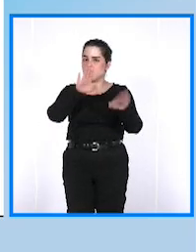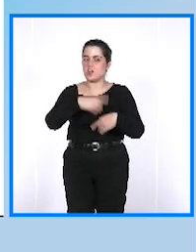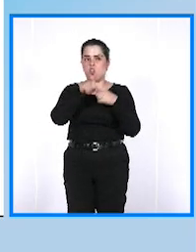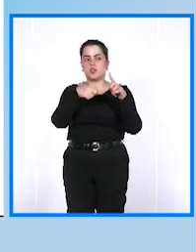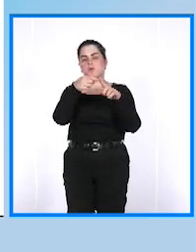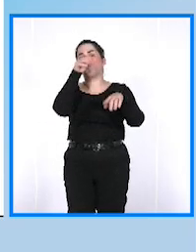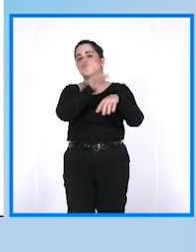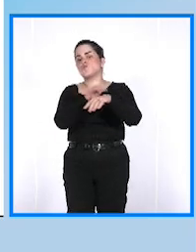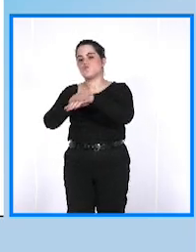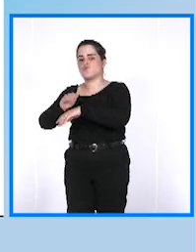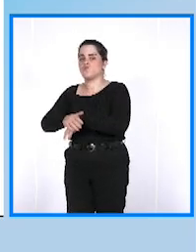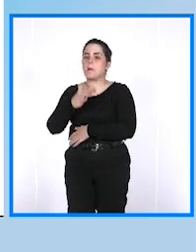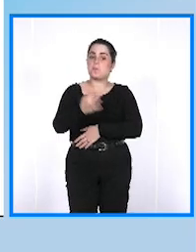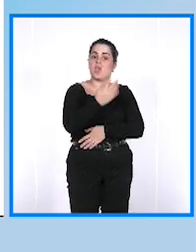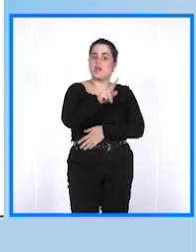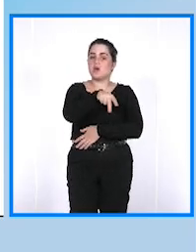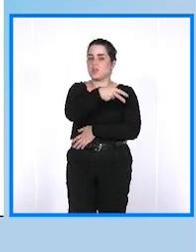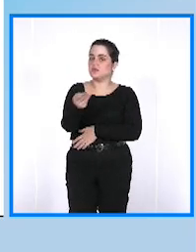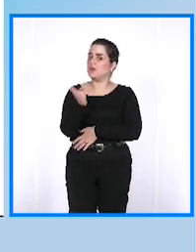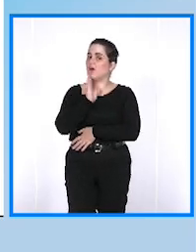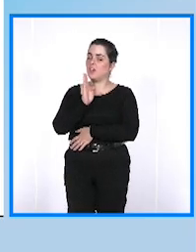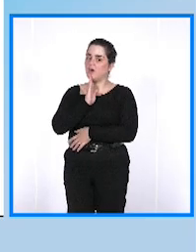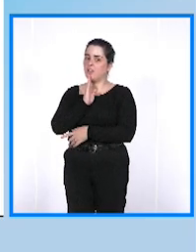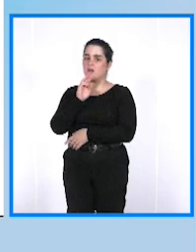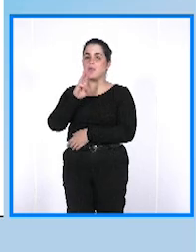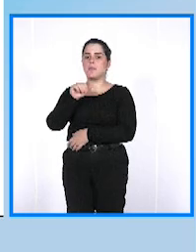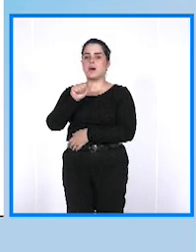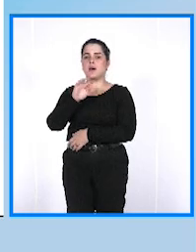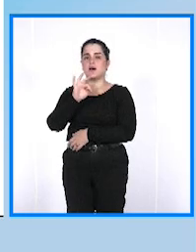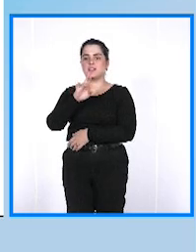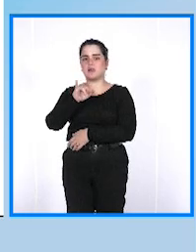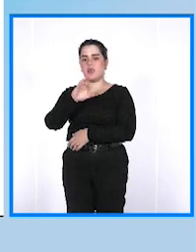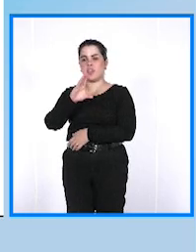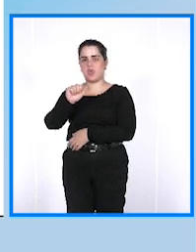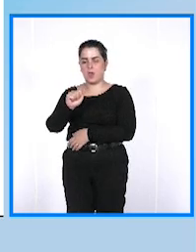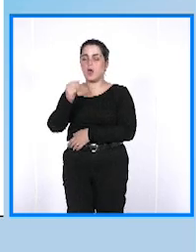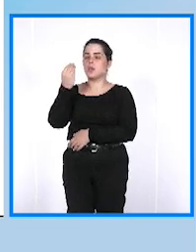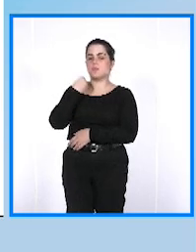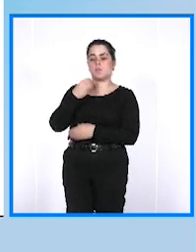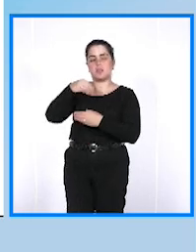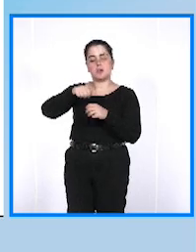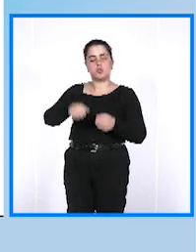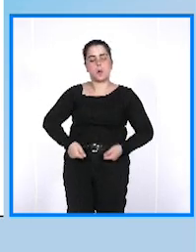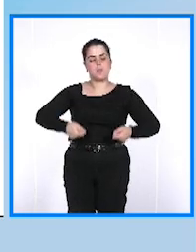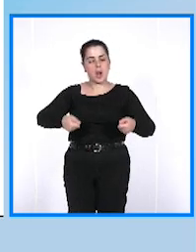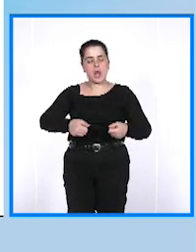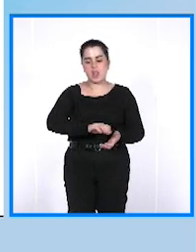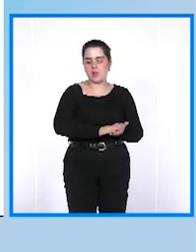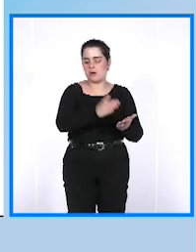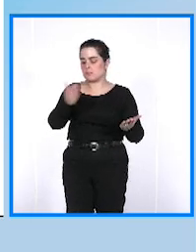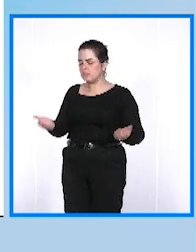objetivos y los resultados que ha explicado eh Patricia luego dentro de nuestra maleta Pues necesitamos